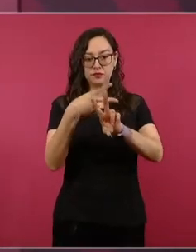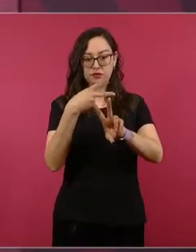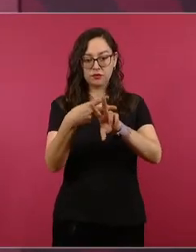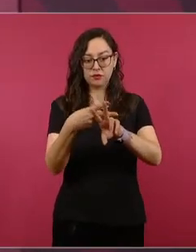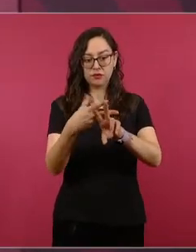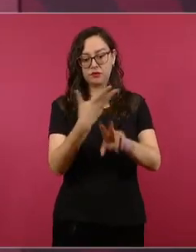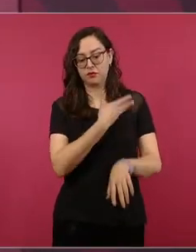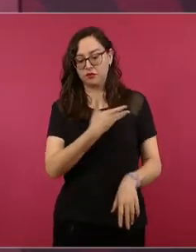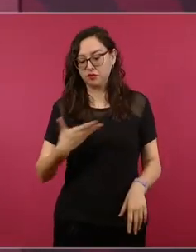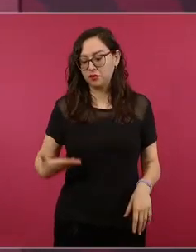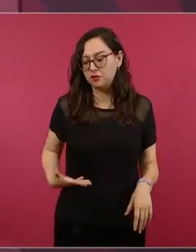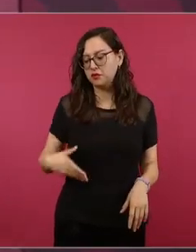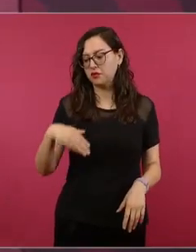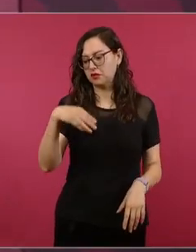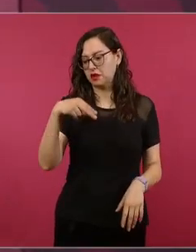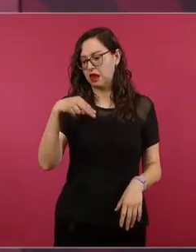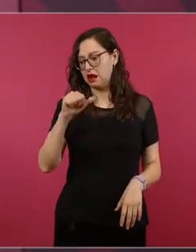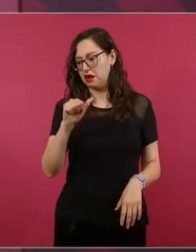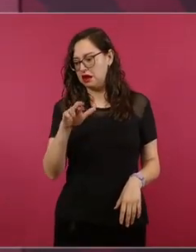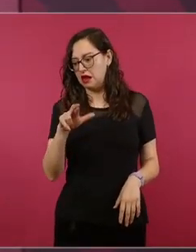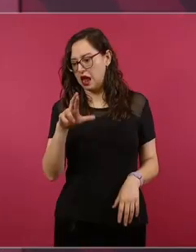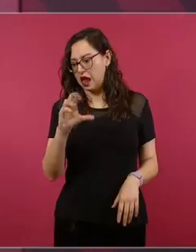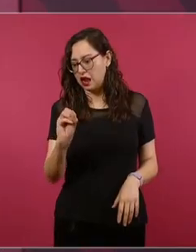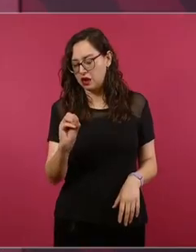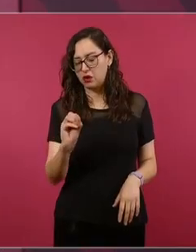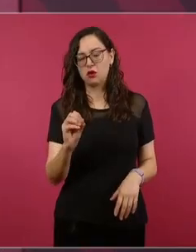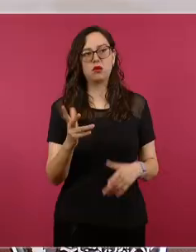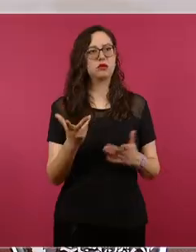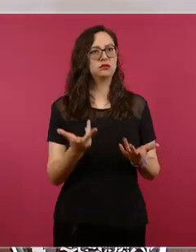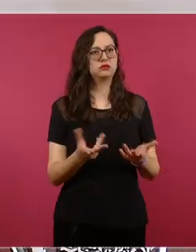narcotraficante, presidente narco,